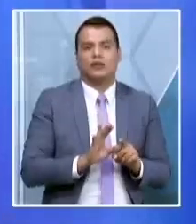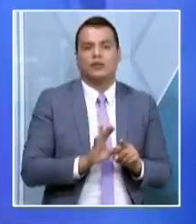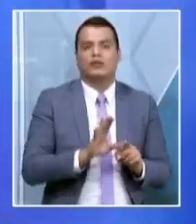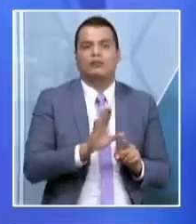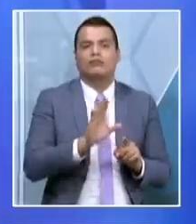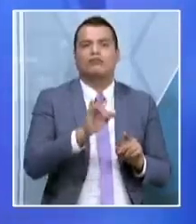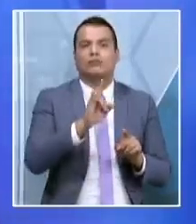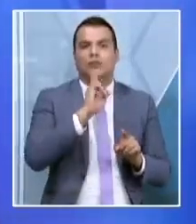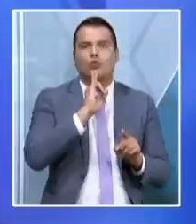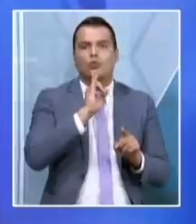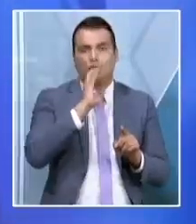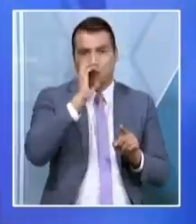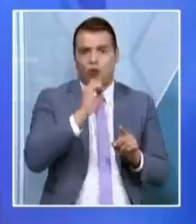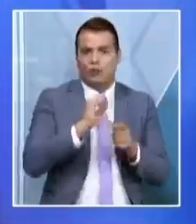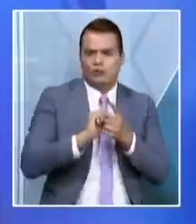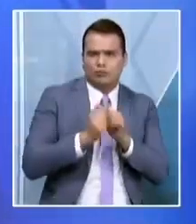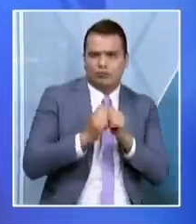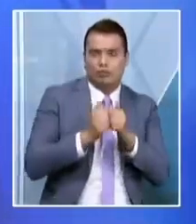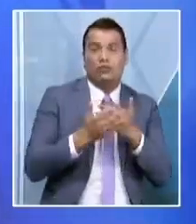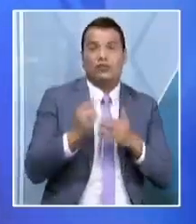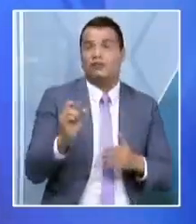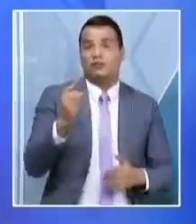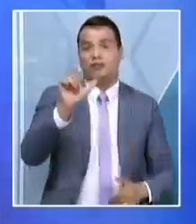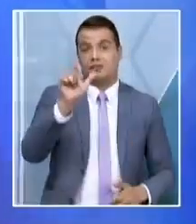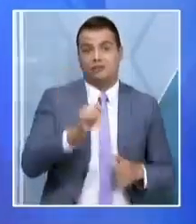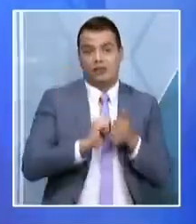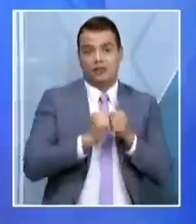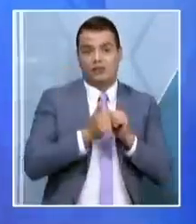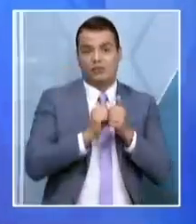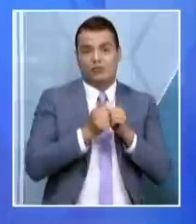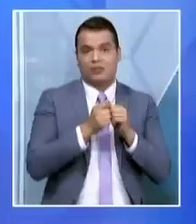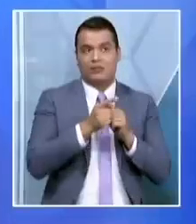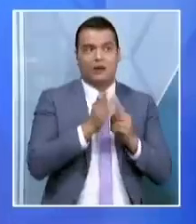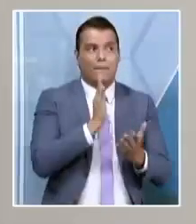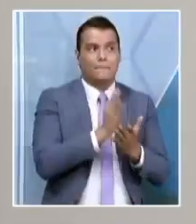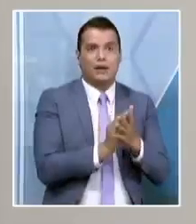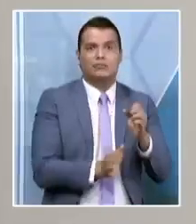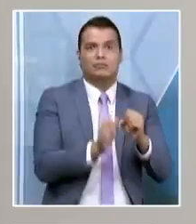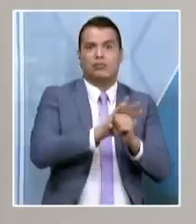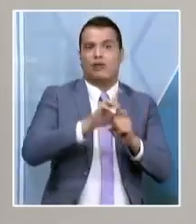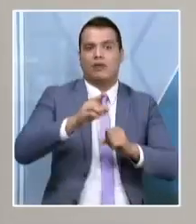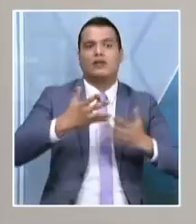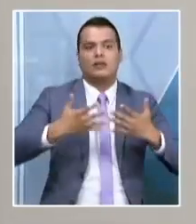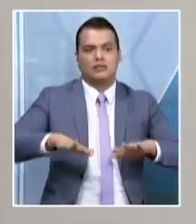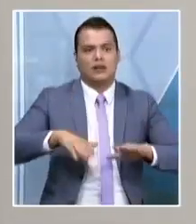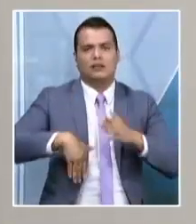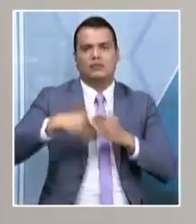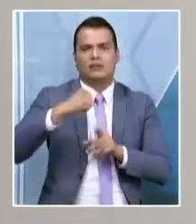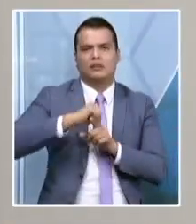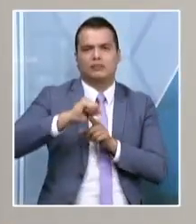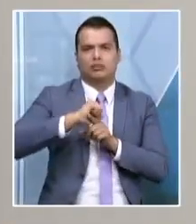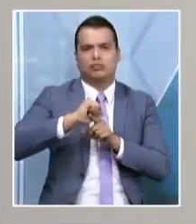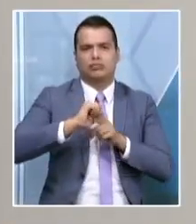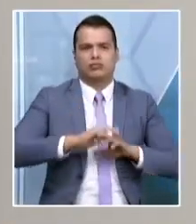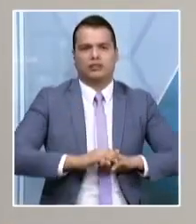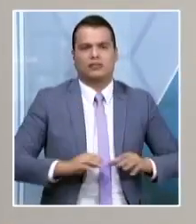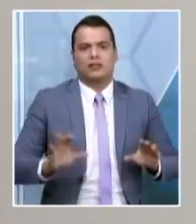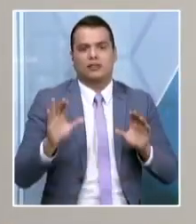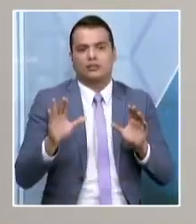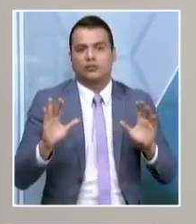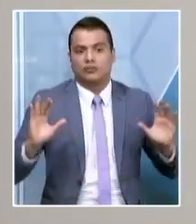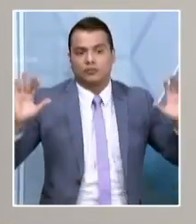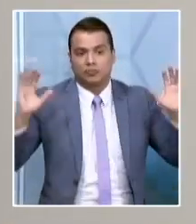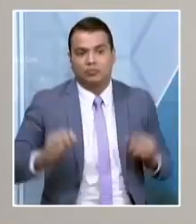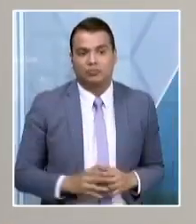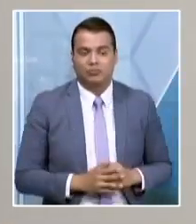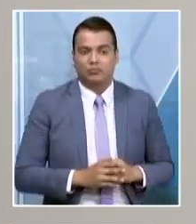Estados Unidos, convirtiéndose en el primer atleta colombiano que corre durante la pandemia. Fue una competencia sin público. Todos los